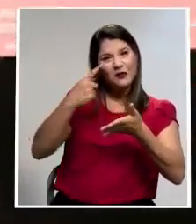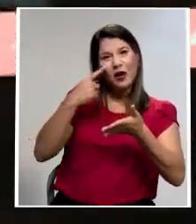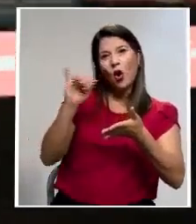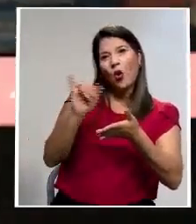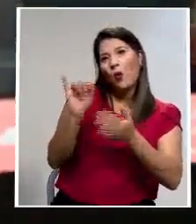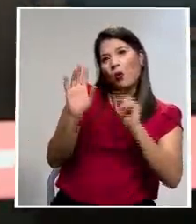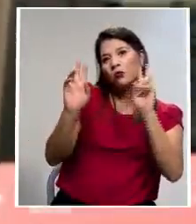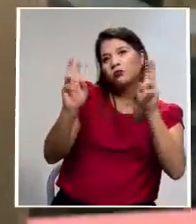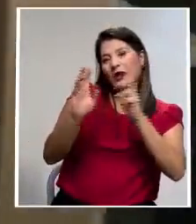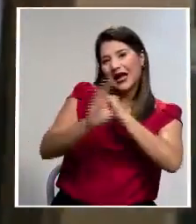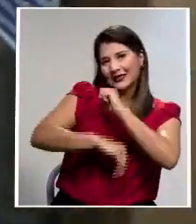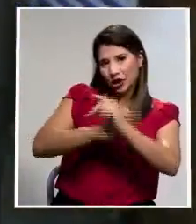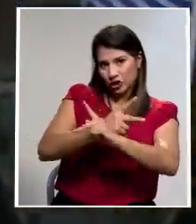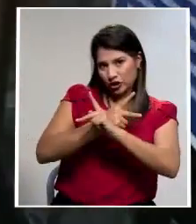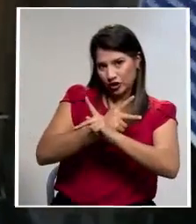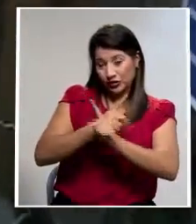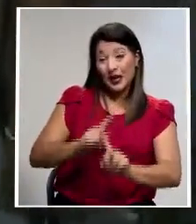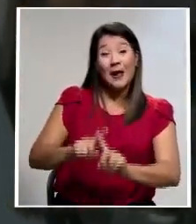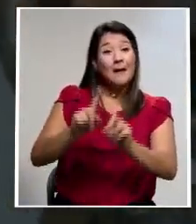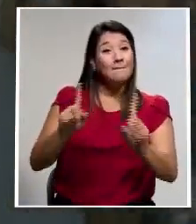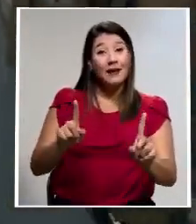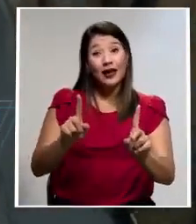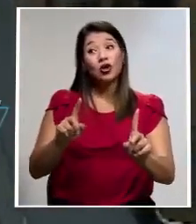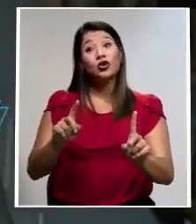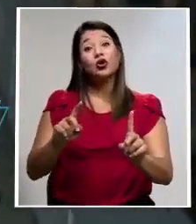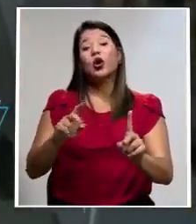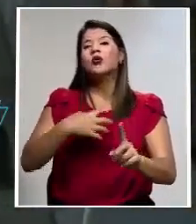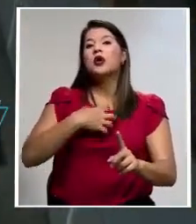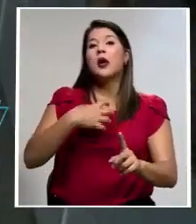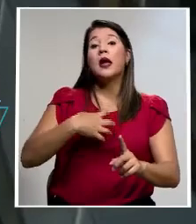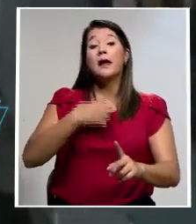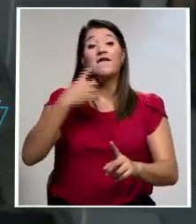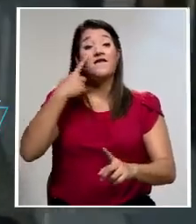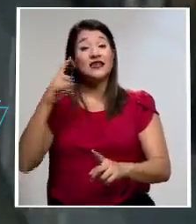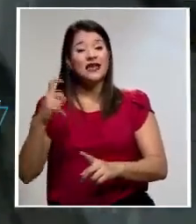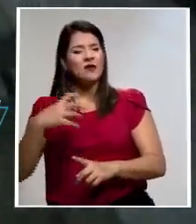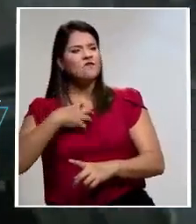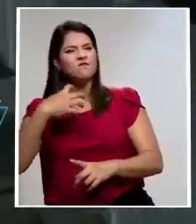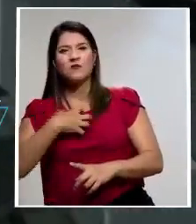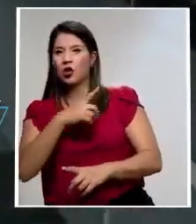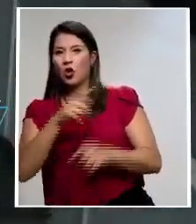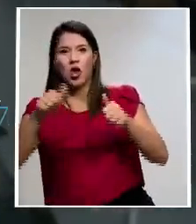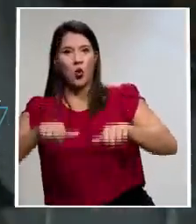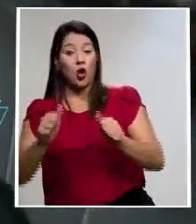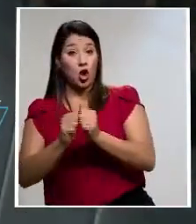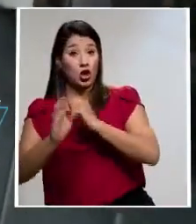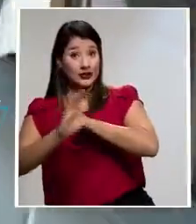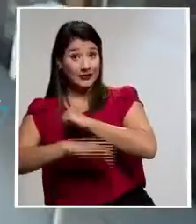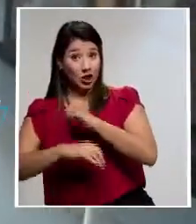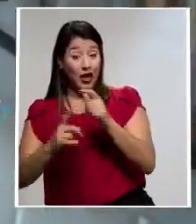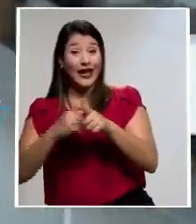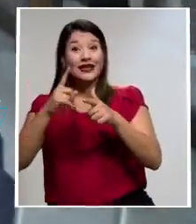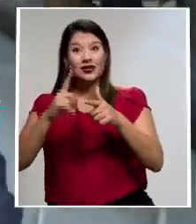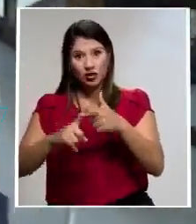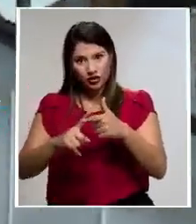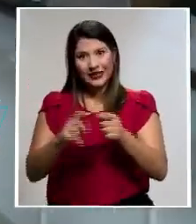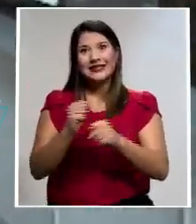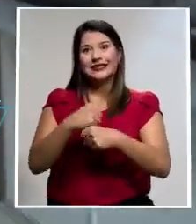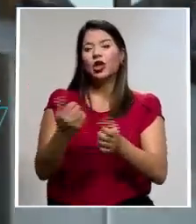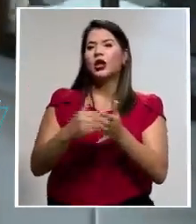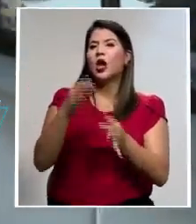presentó voluntariamente ante los tribunales del Segundo Circuito Judicial junto a su abogado Francisco Campos. En tanto, Carlos Cerdas fue detenido por el